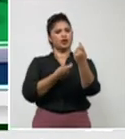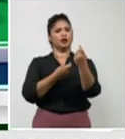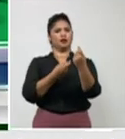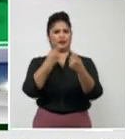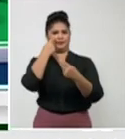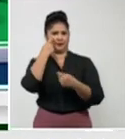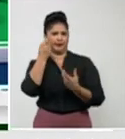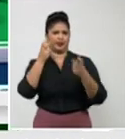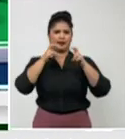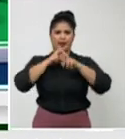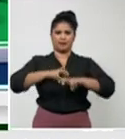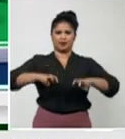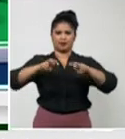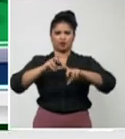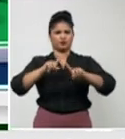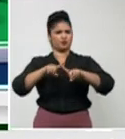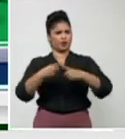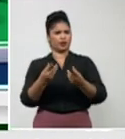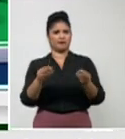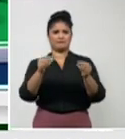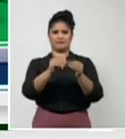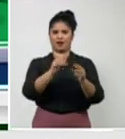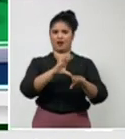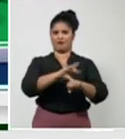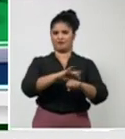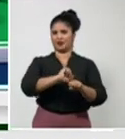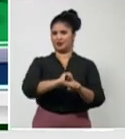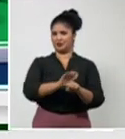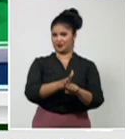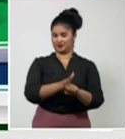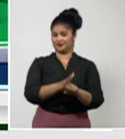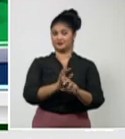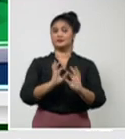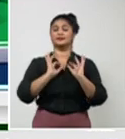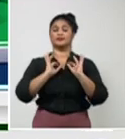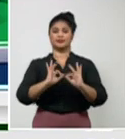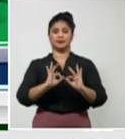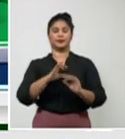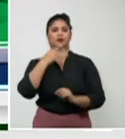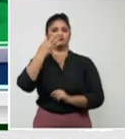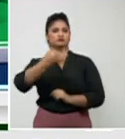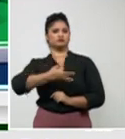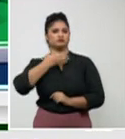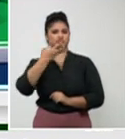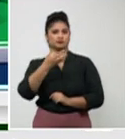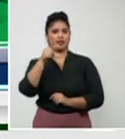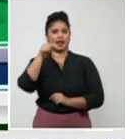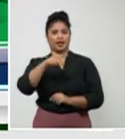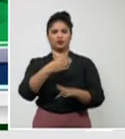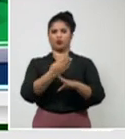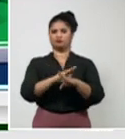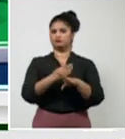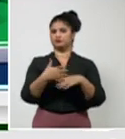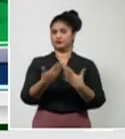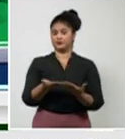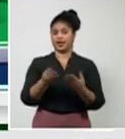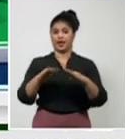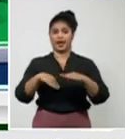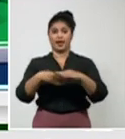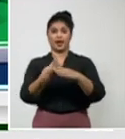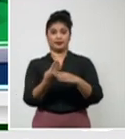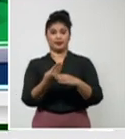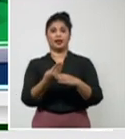de infección que lo generó, que, como siempre reitero, esta es una cifra que casi en el día se va